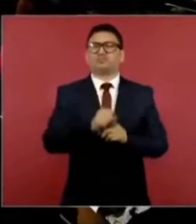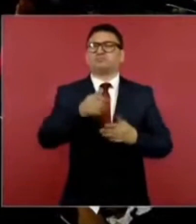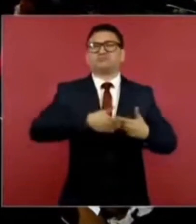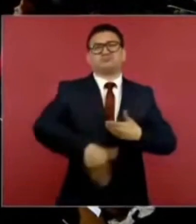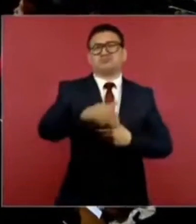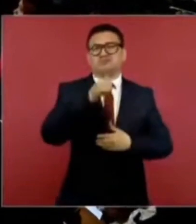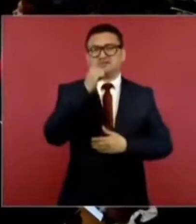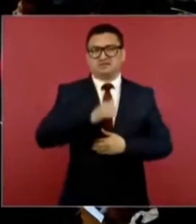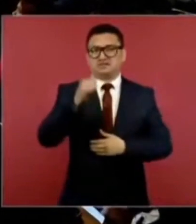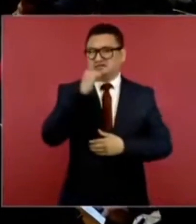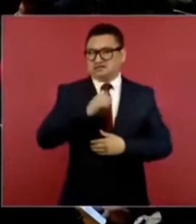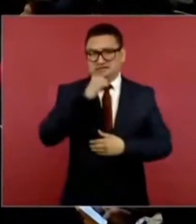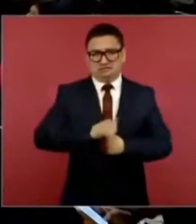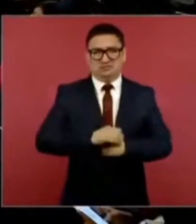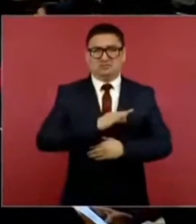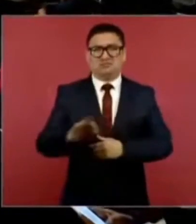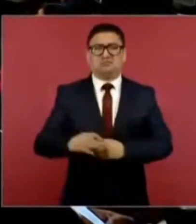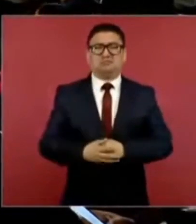Siempre planteé eso.